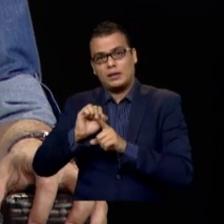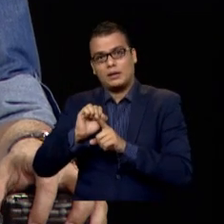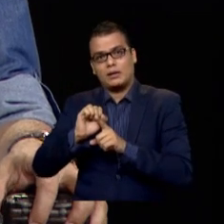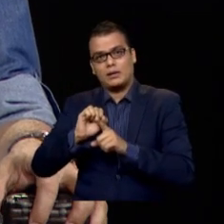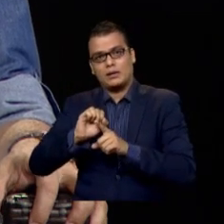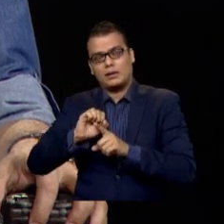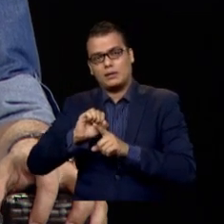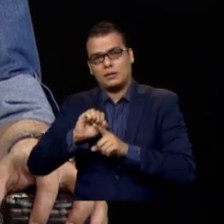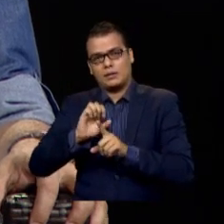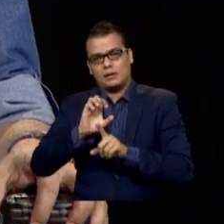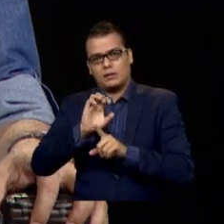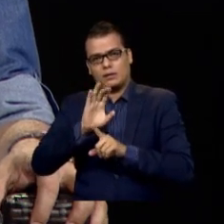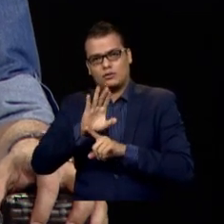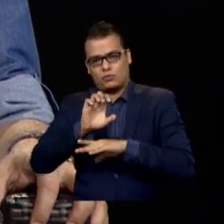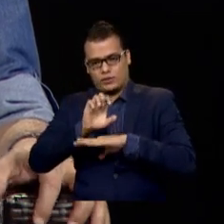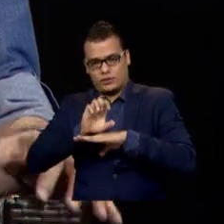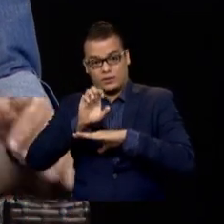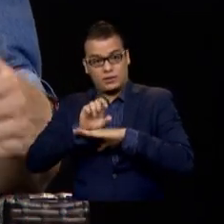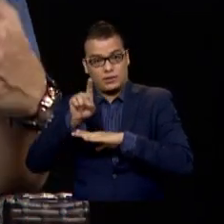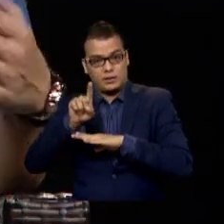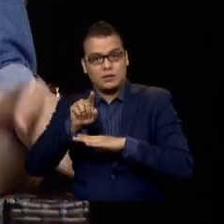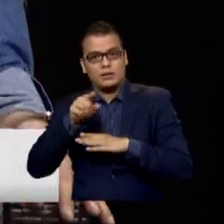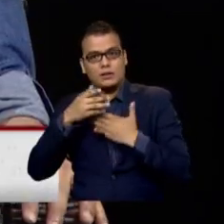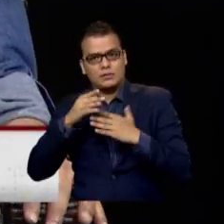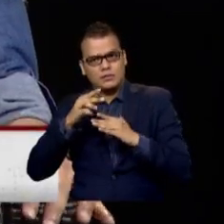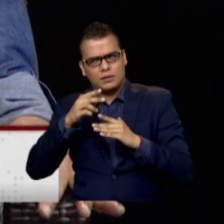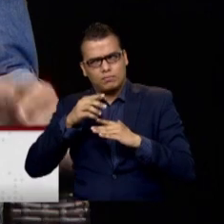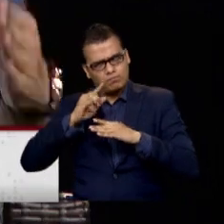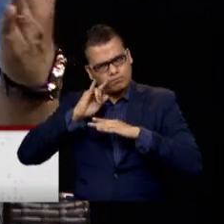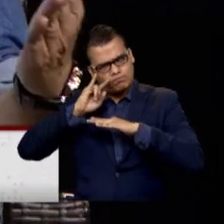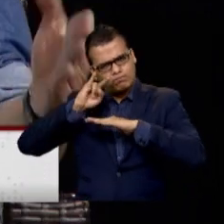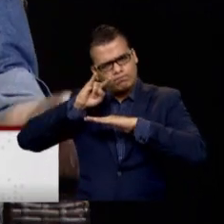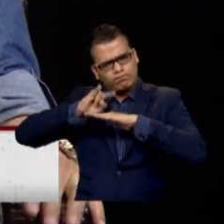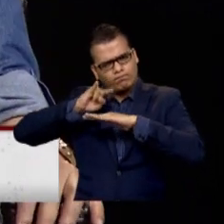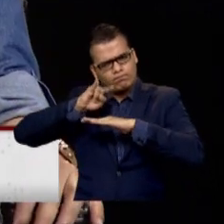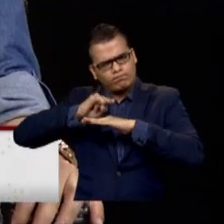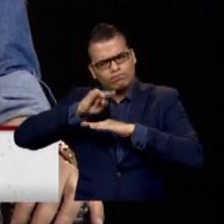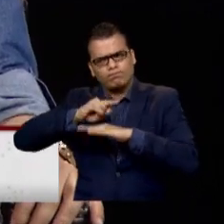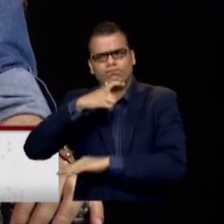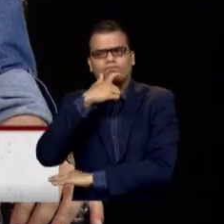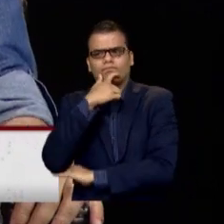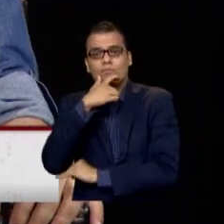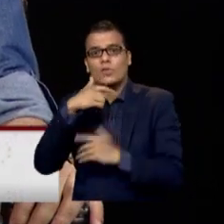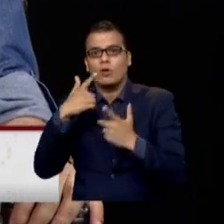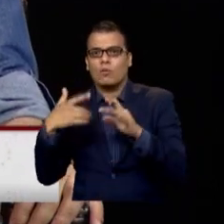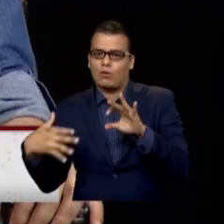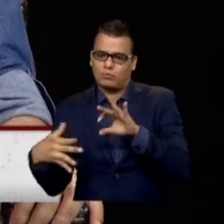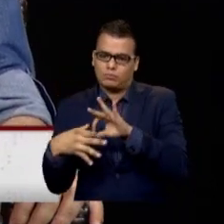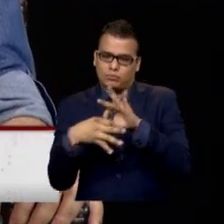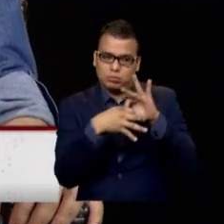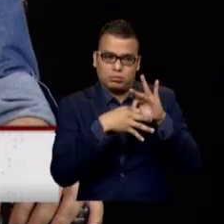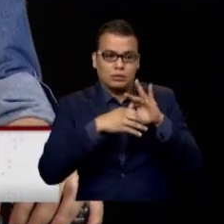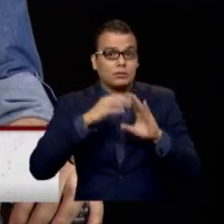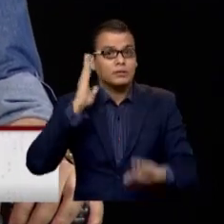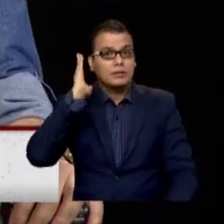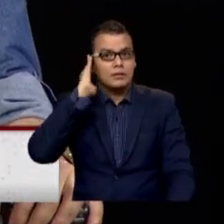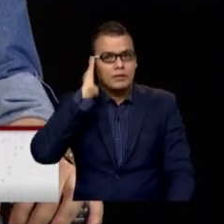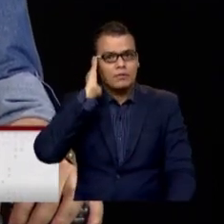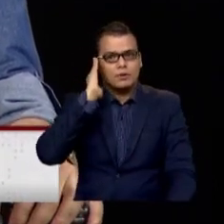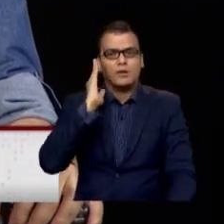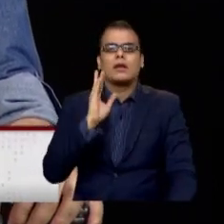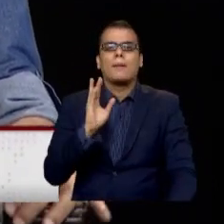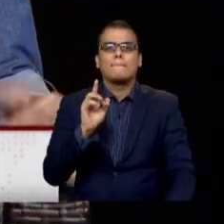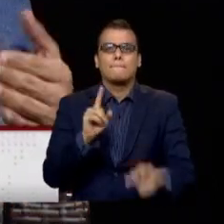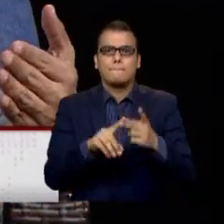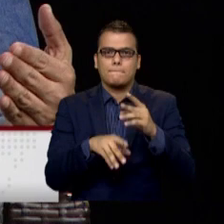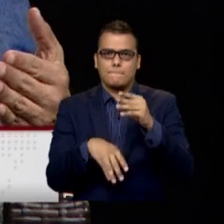reside adelantan sobre él un proceso de vigilancia electrónica, telefónica y presencial, de